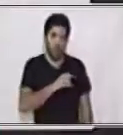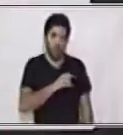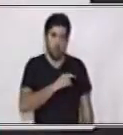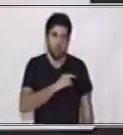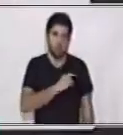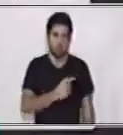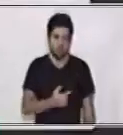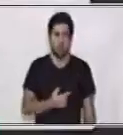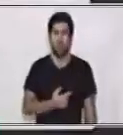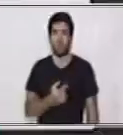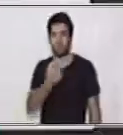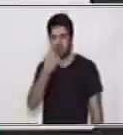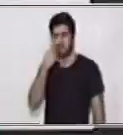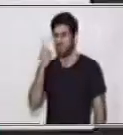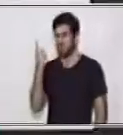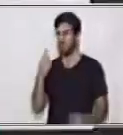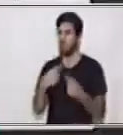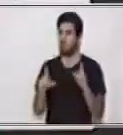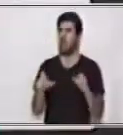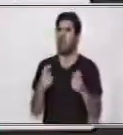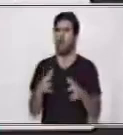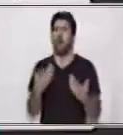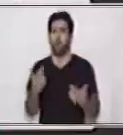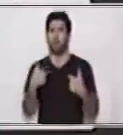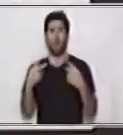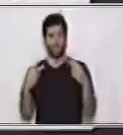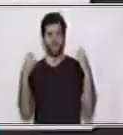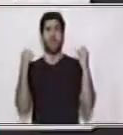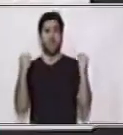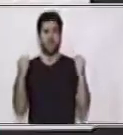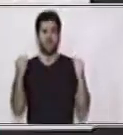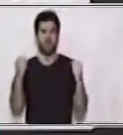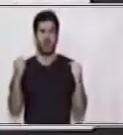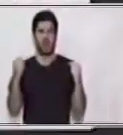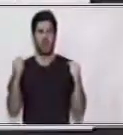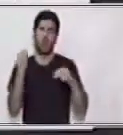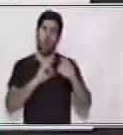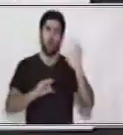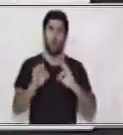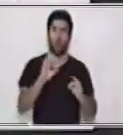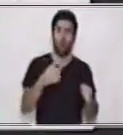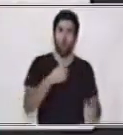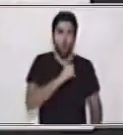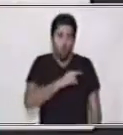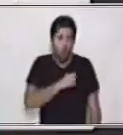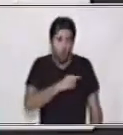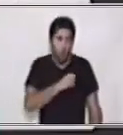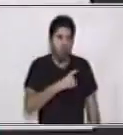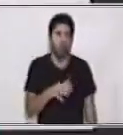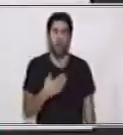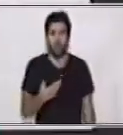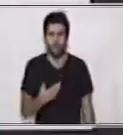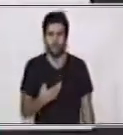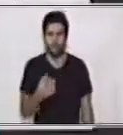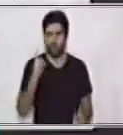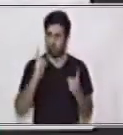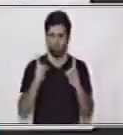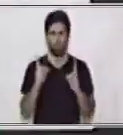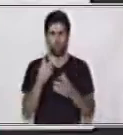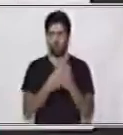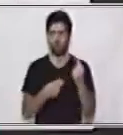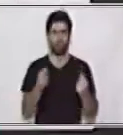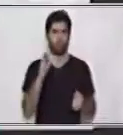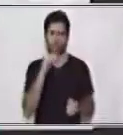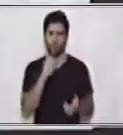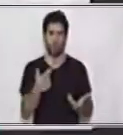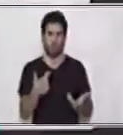contradicción en este término? Porque o es valiente o es cobarde. Pero ¿cómo sería una